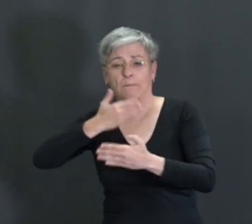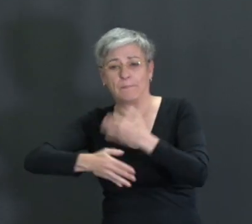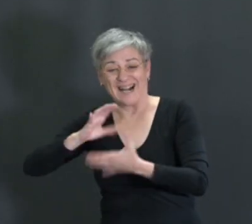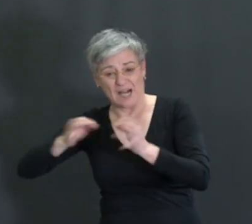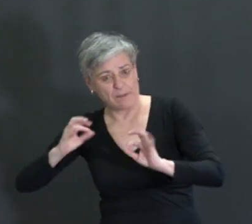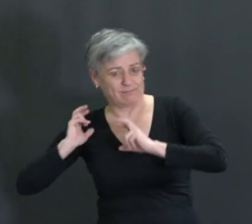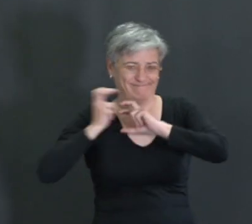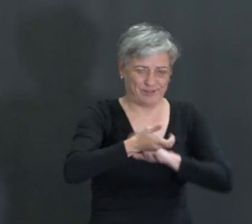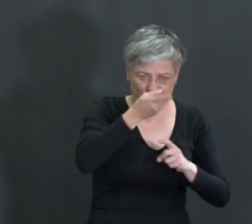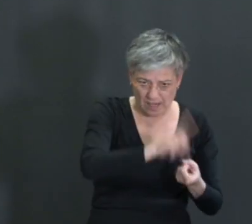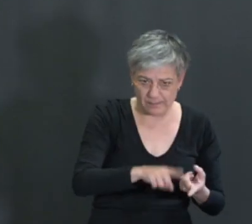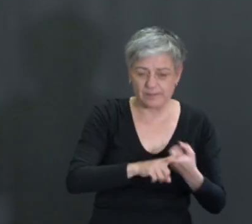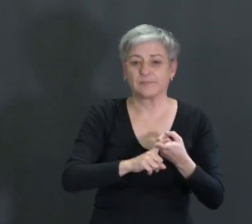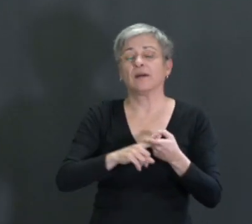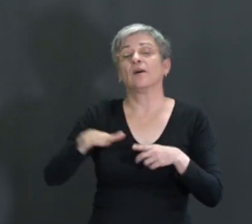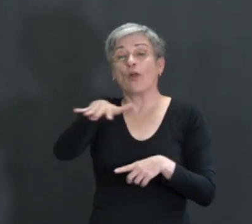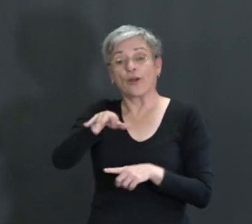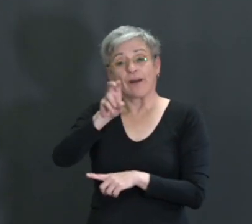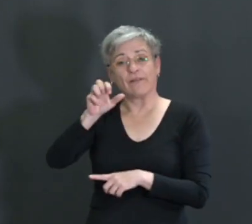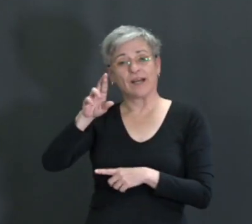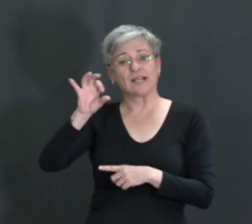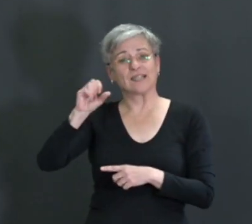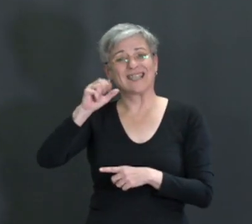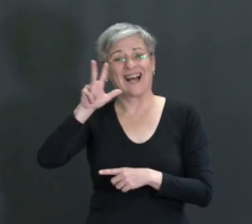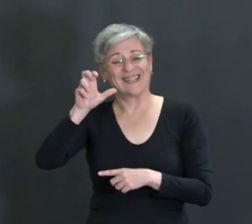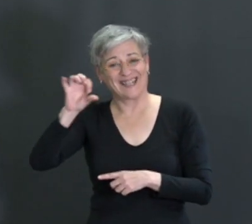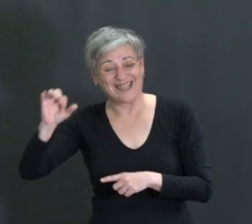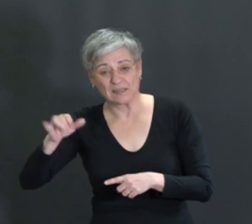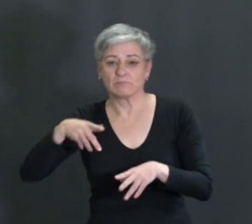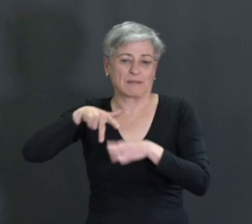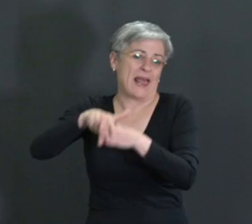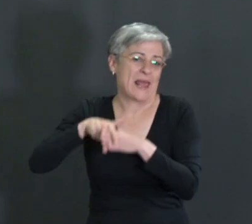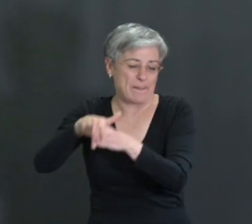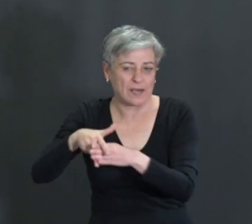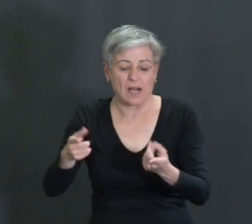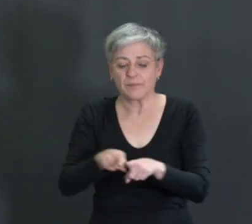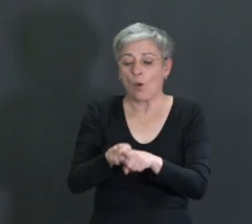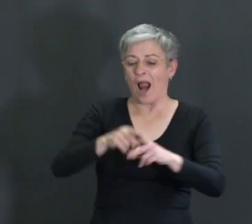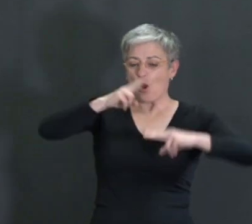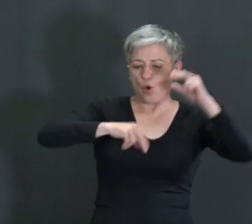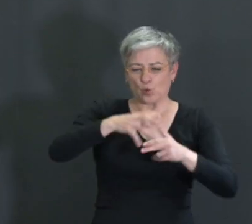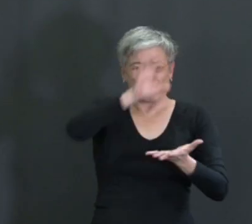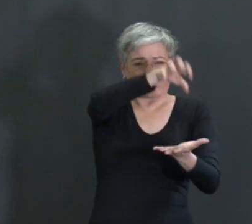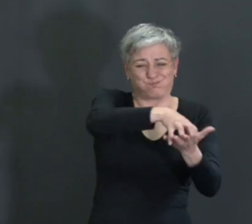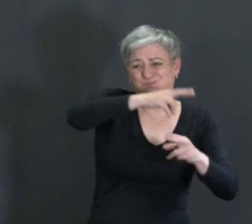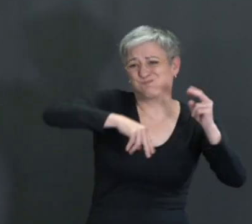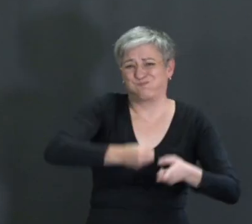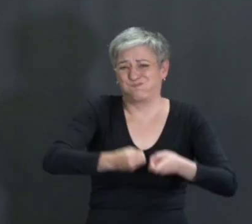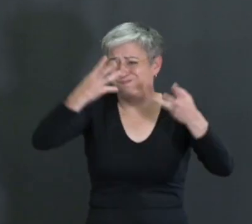En Versalles hicieron la hípica. ¿Qué hicieron? No construir grandísimas instalaciones que generan una huella de